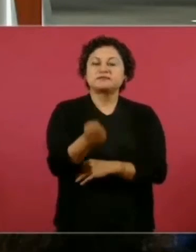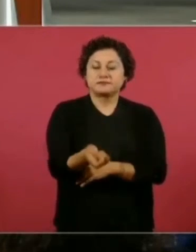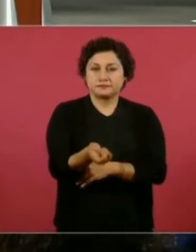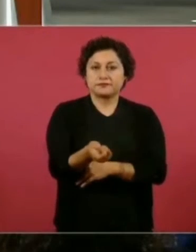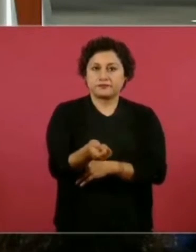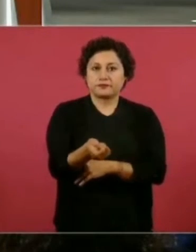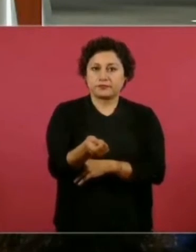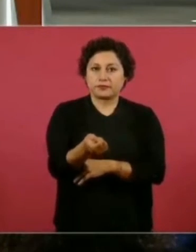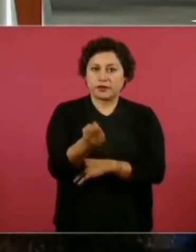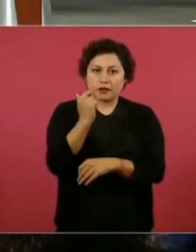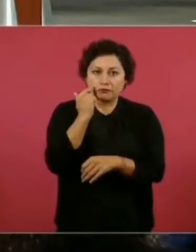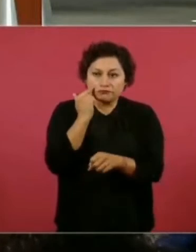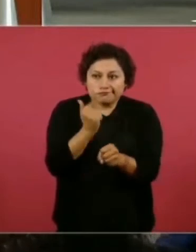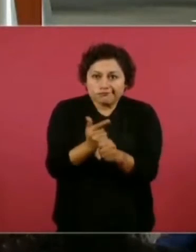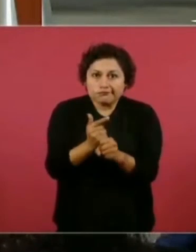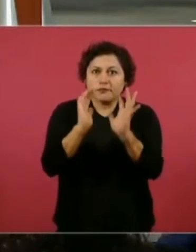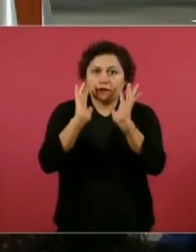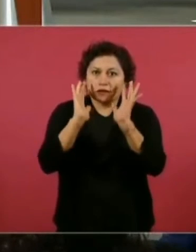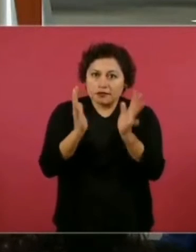se redujo la pobreza,